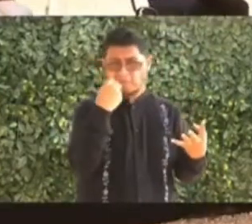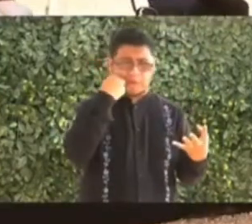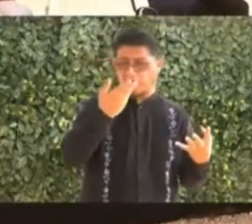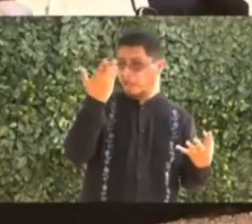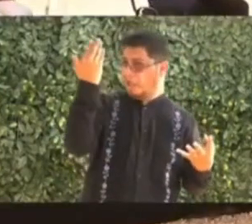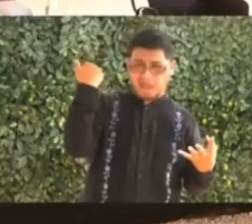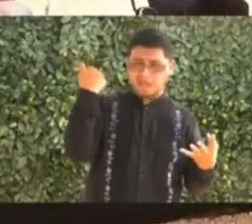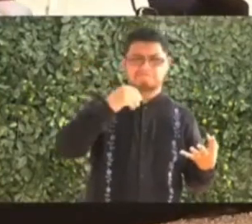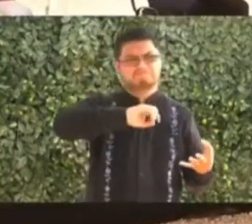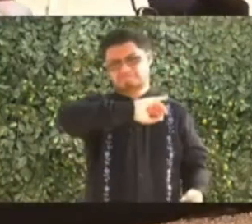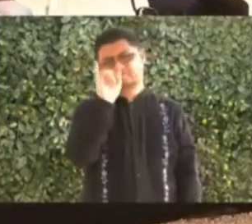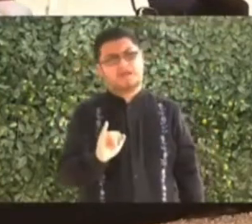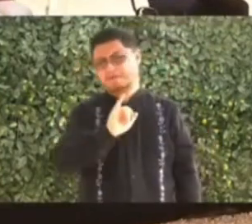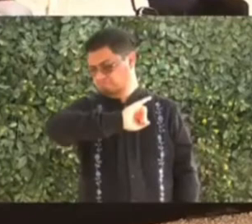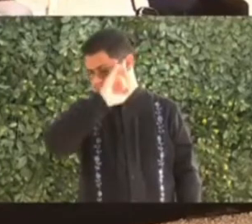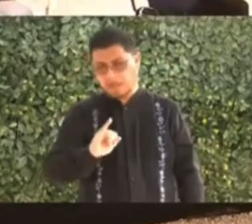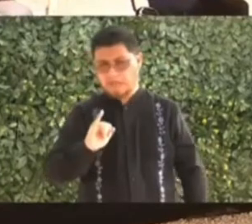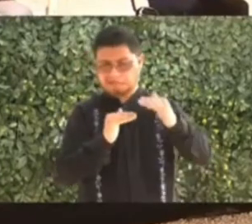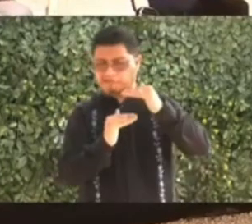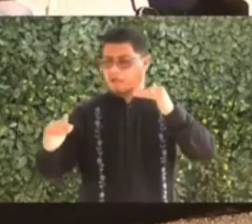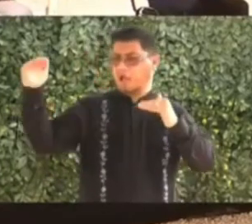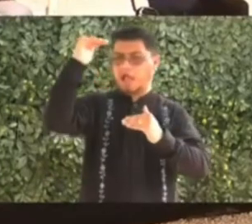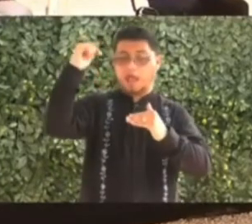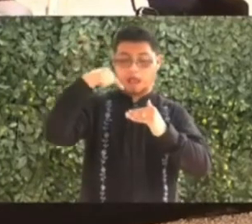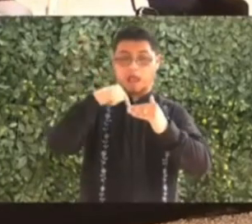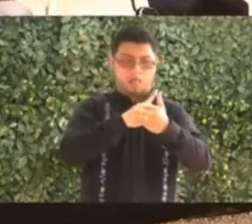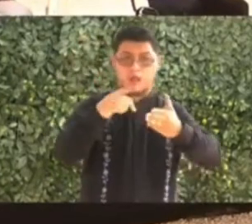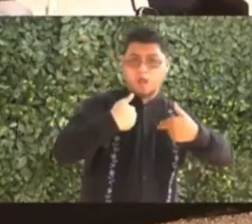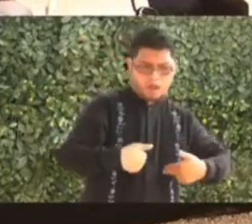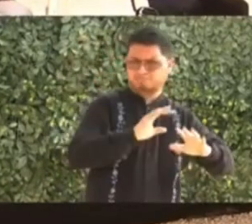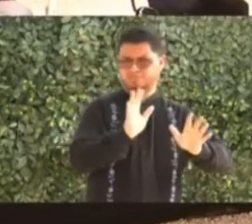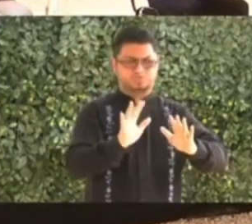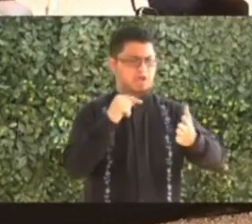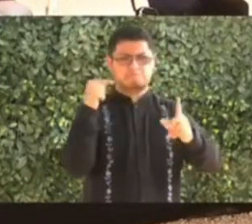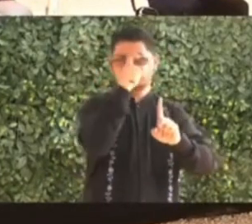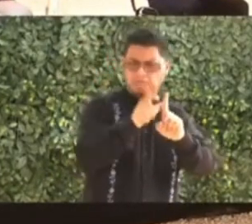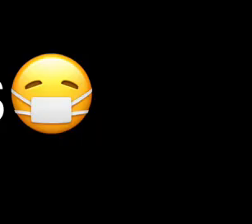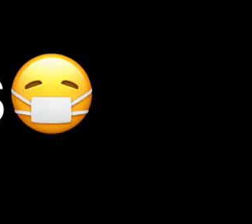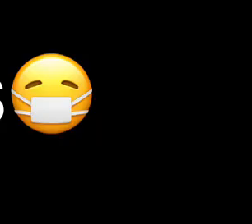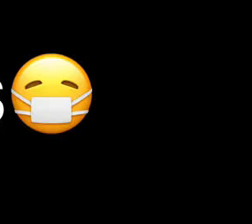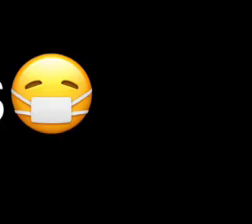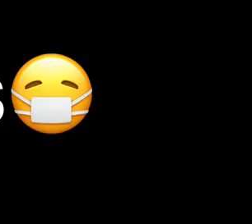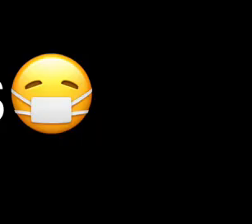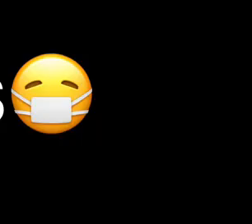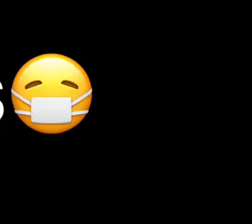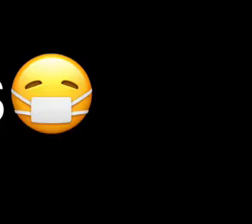nunca pueden estar por encima del interés general, del interés del pueblo, del interés de la nación.